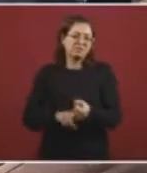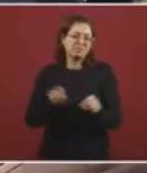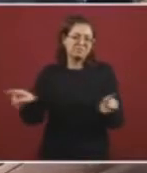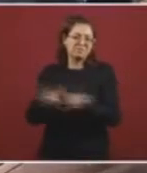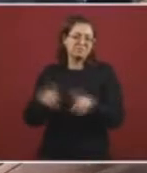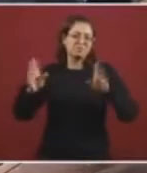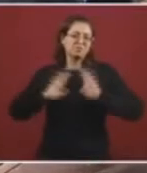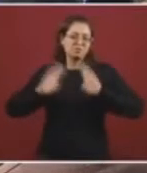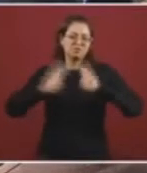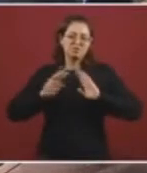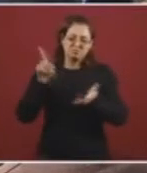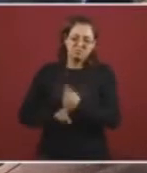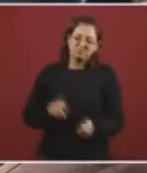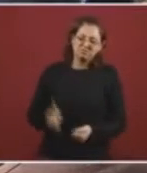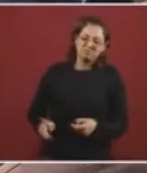pueblo uniformado.